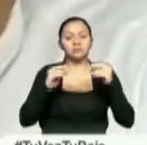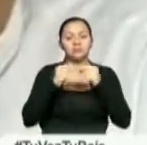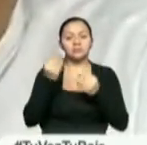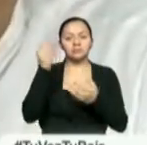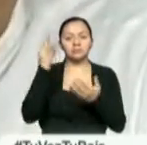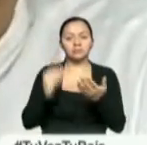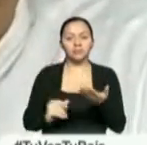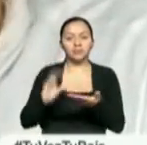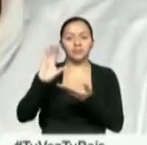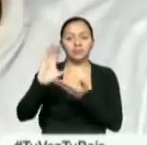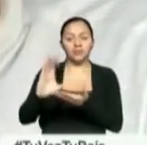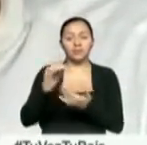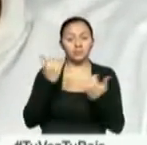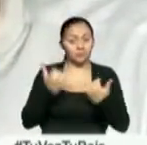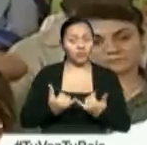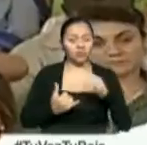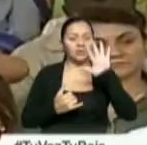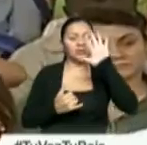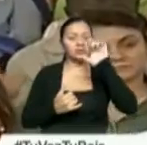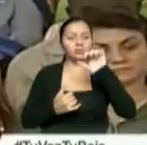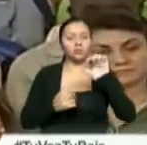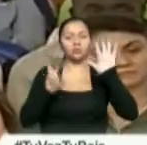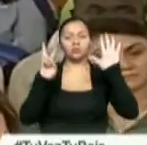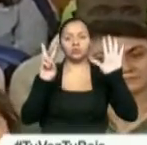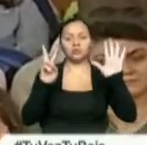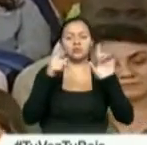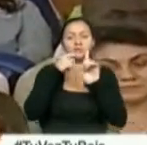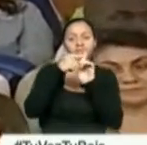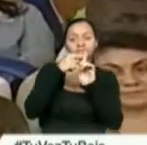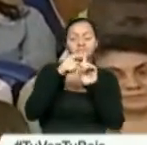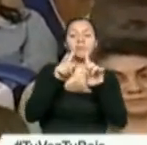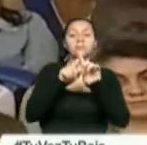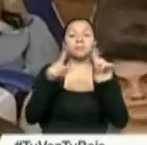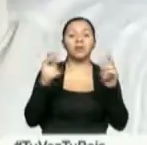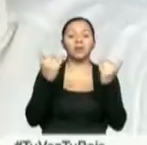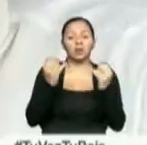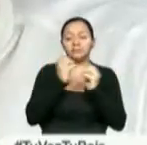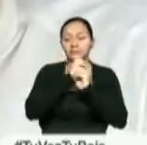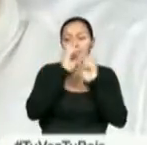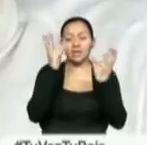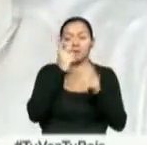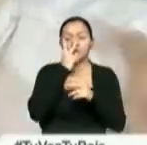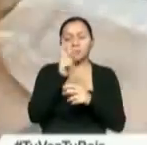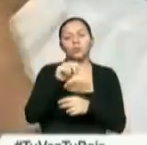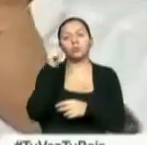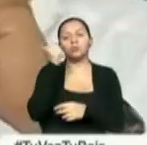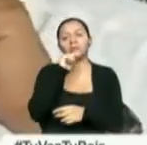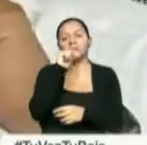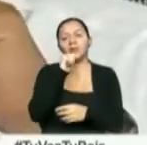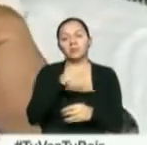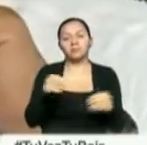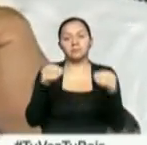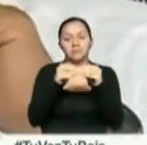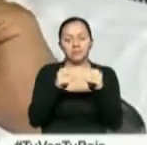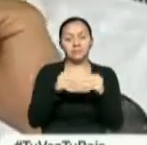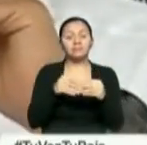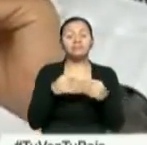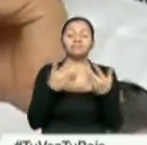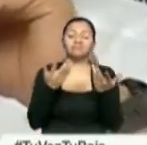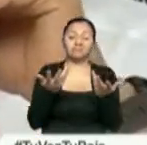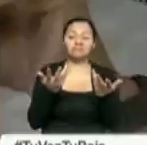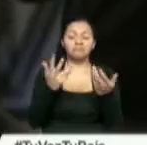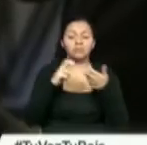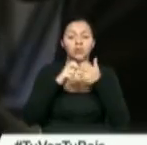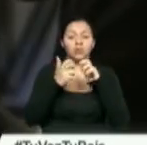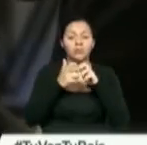estamos en 5.7 en alguna cosa está mala vanguardia pero como hemos mencionado en otras nos falta pero lo que es incuestionable